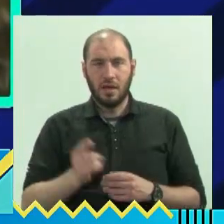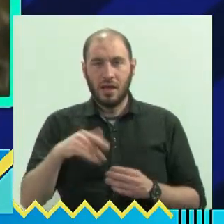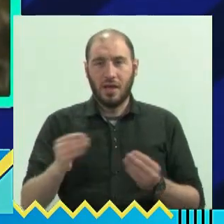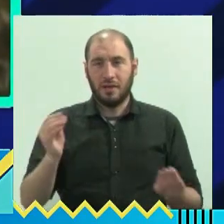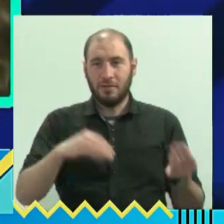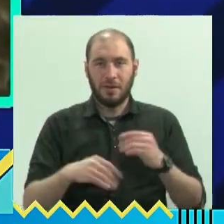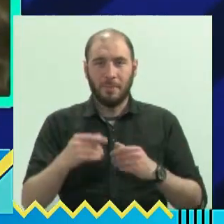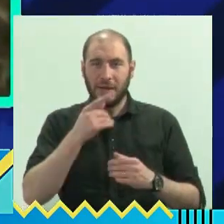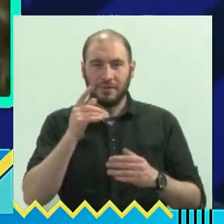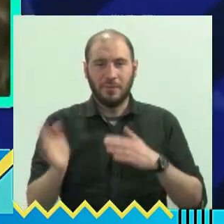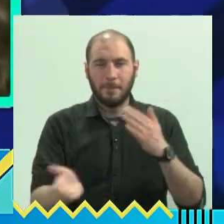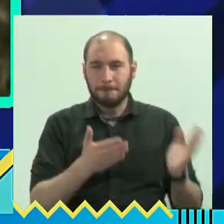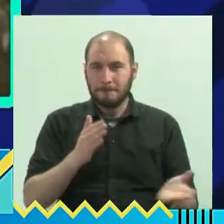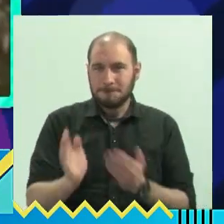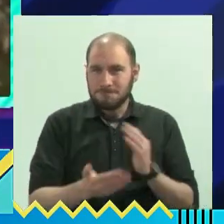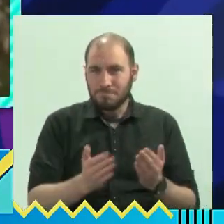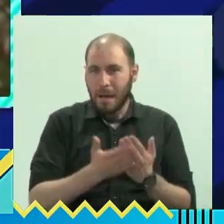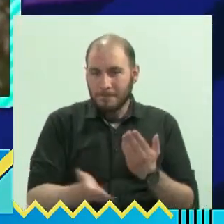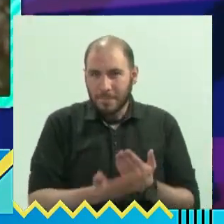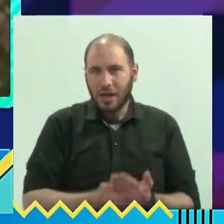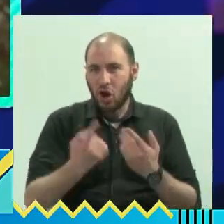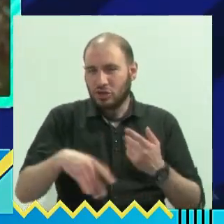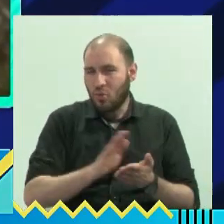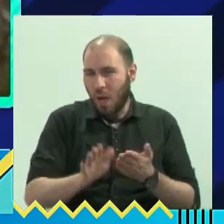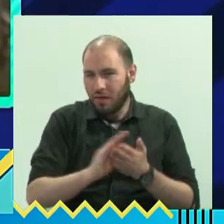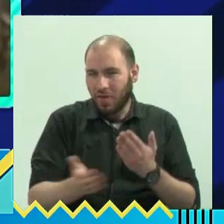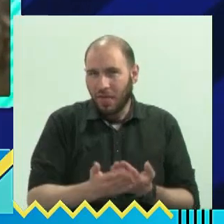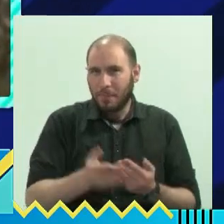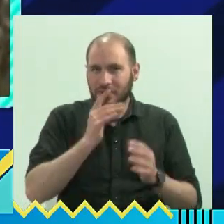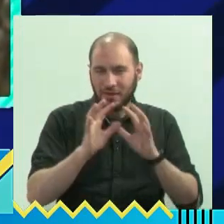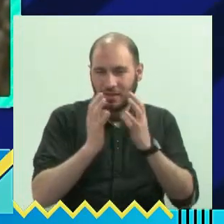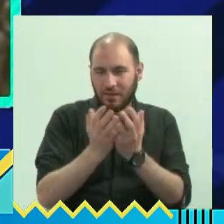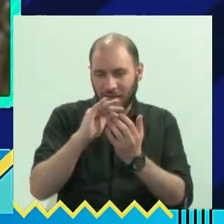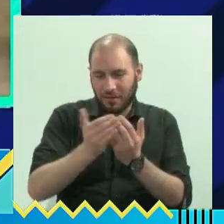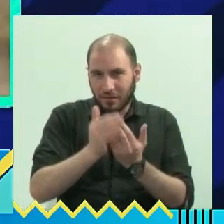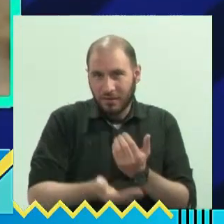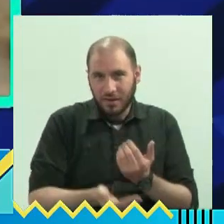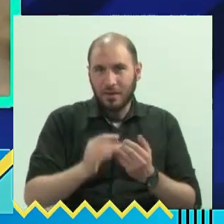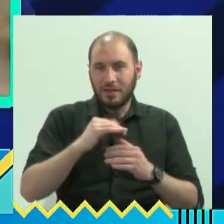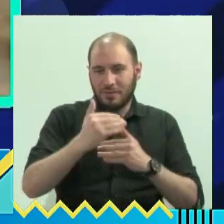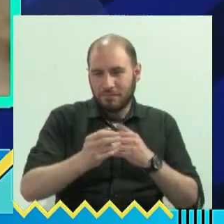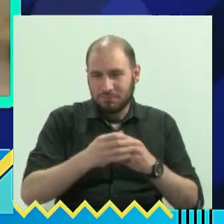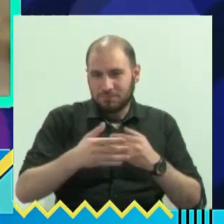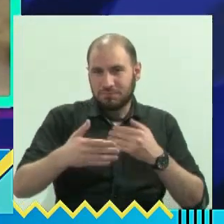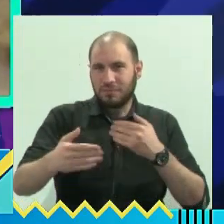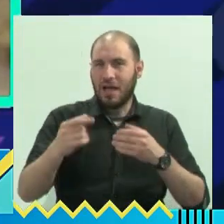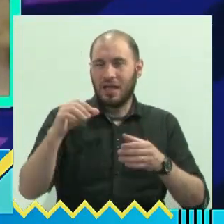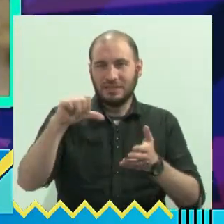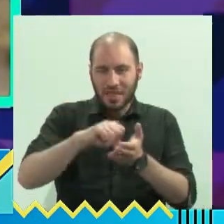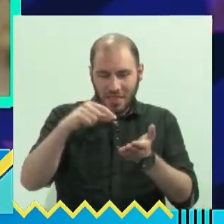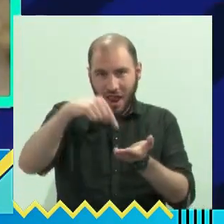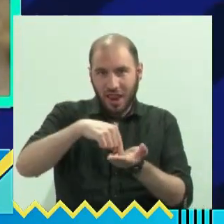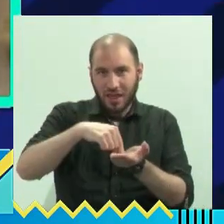van adosando como capas, ideas nuevas, como si fuese una cebolla, con distintas capas, y la idea núcleo de